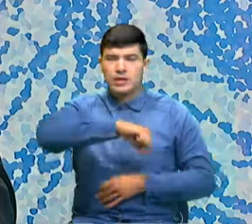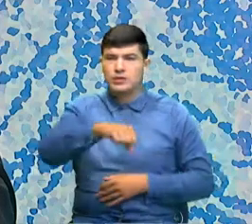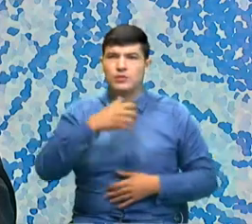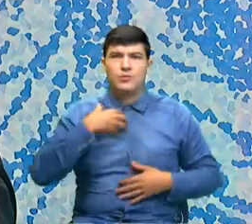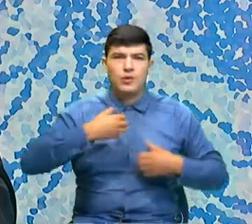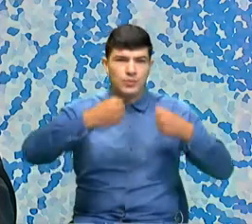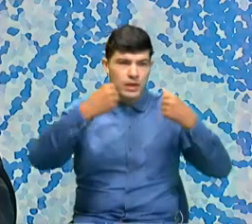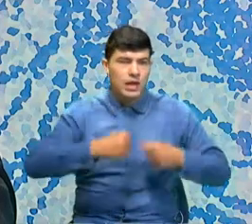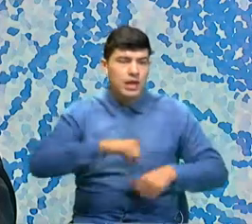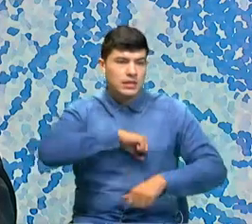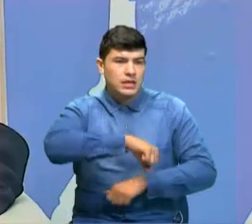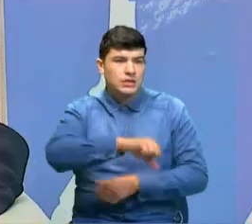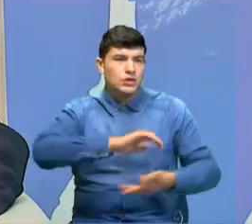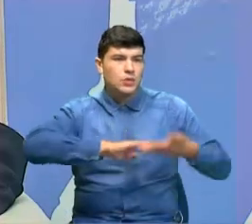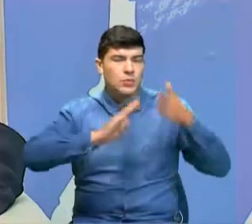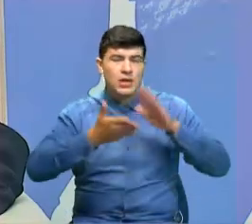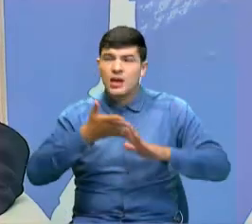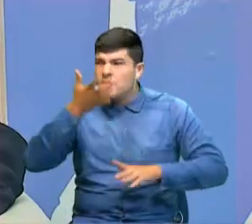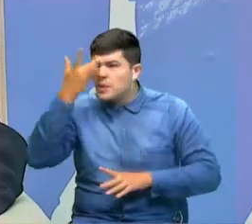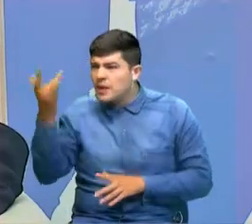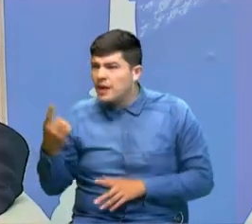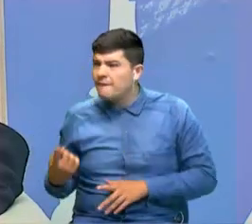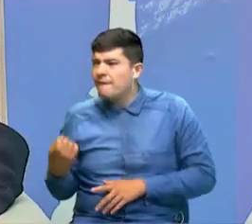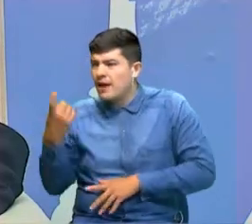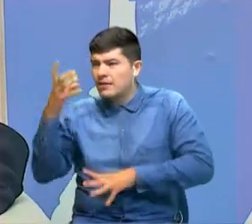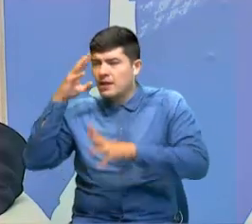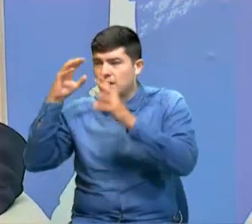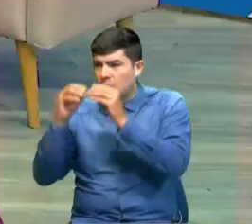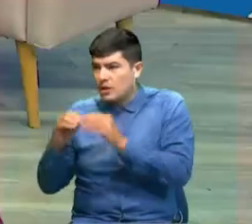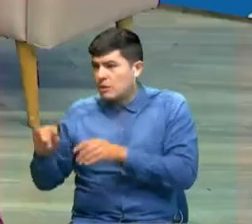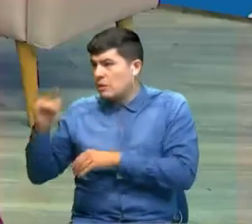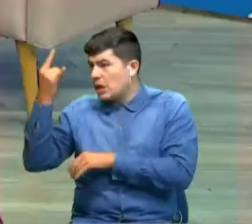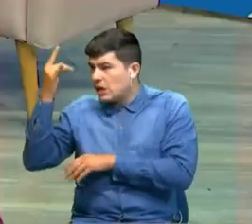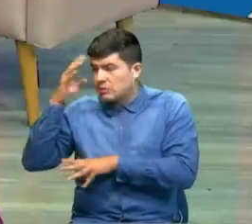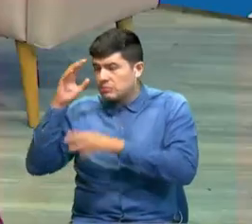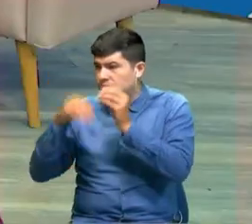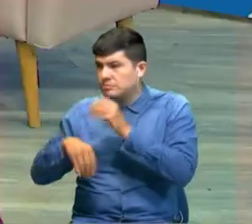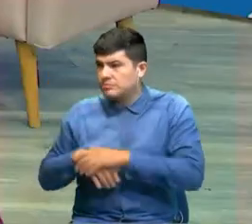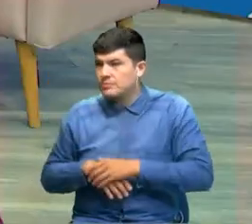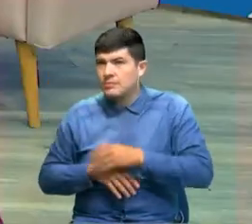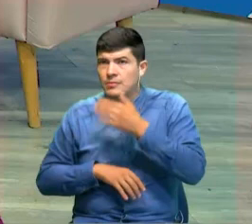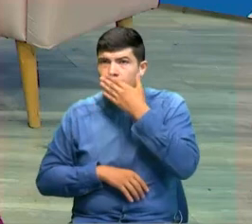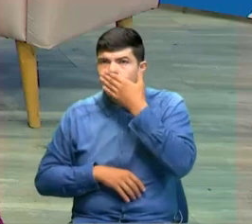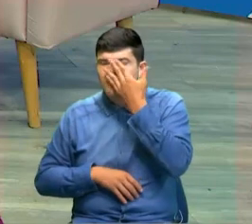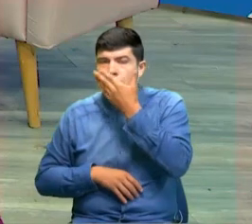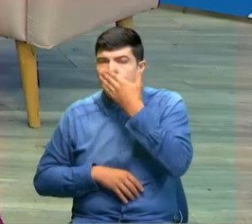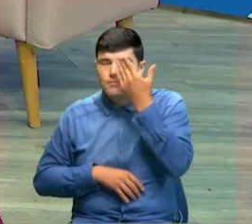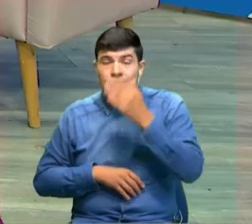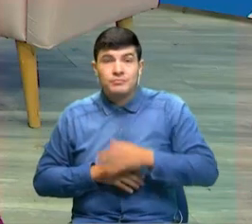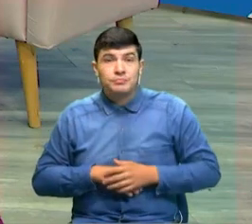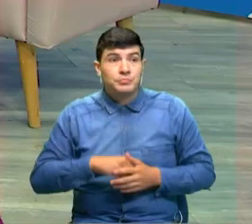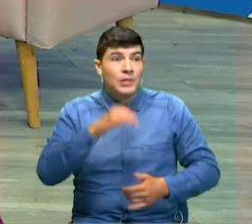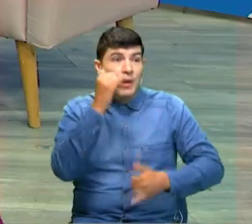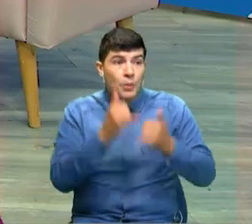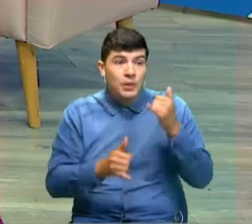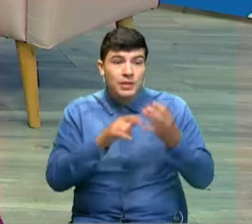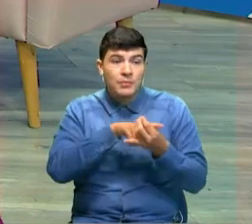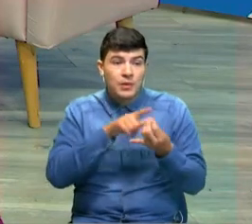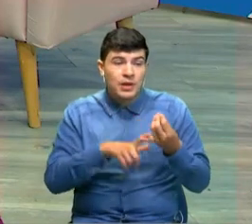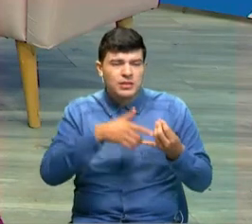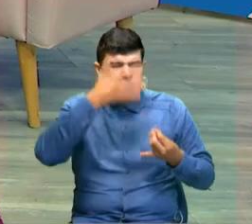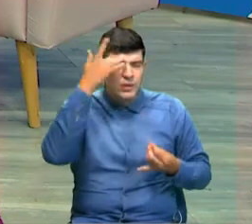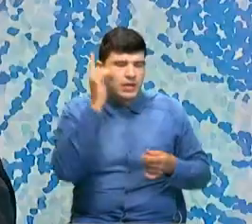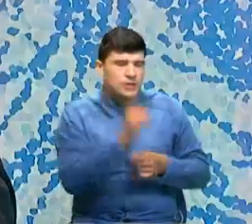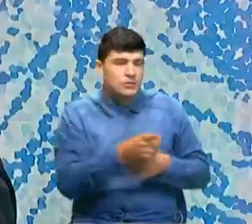y el derecho a la comunidad. Eso ante la falta de un acuerdo que se genere. De un acuerdo que se genere. Ok, listo. Y en último caso, porque es un